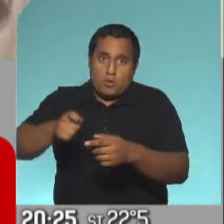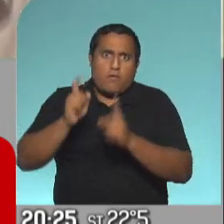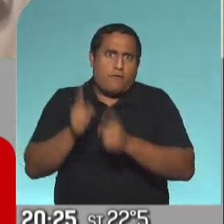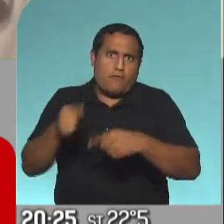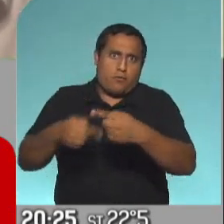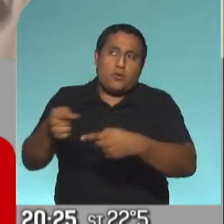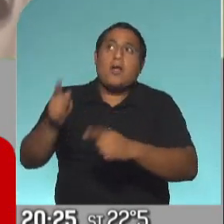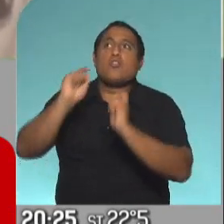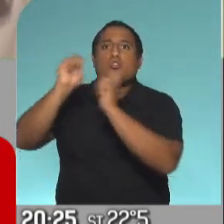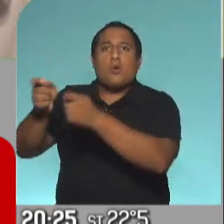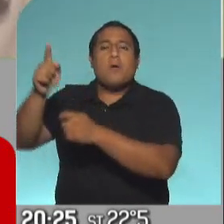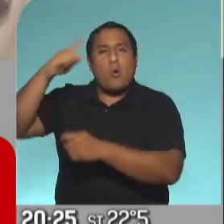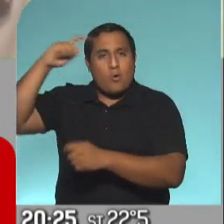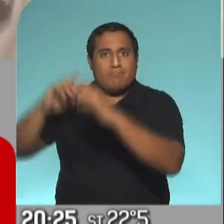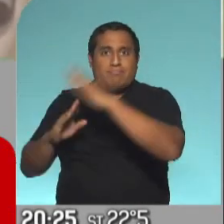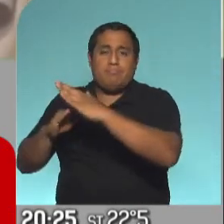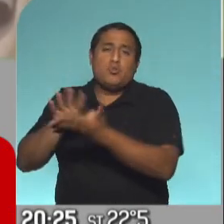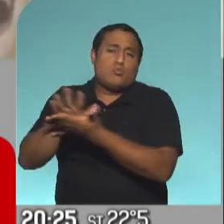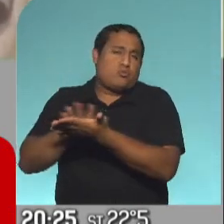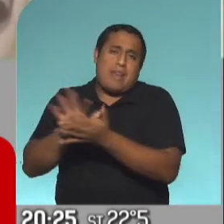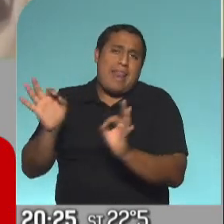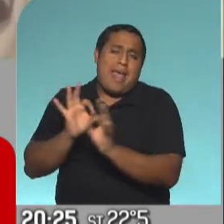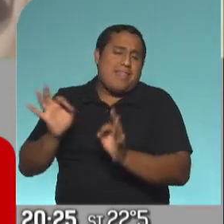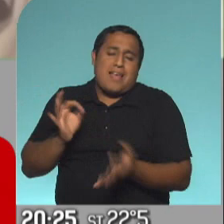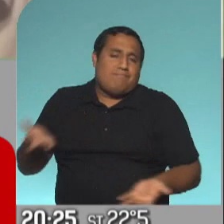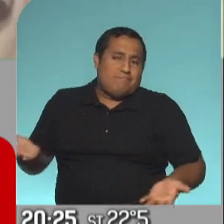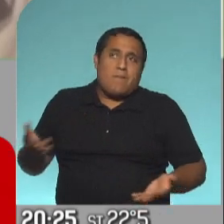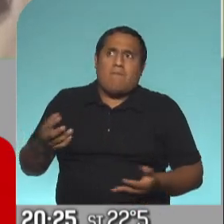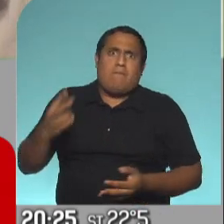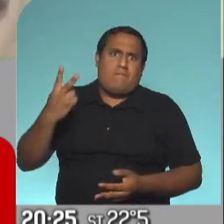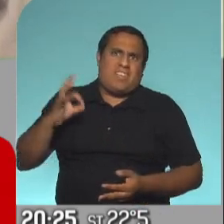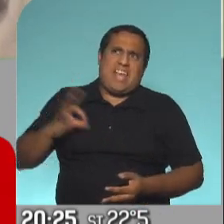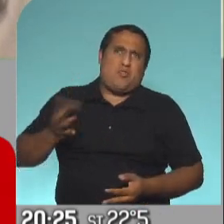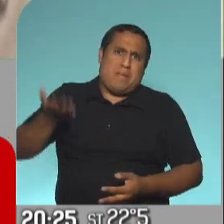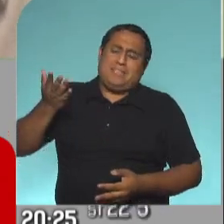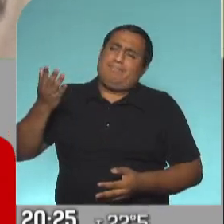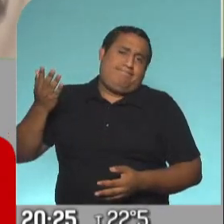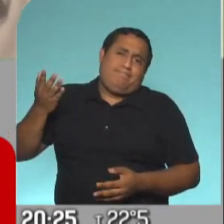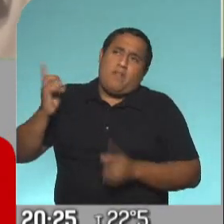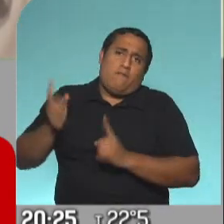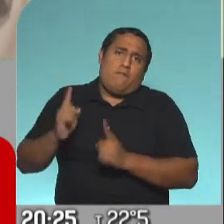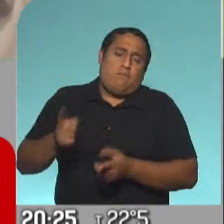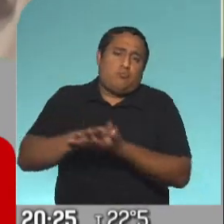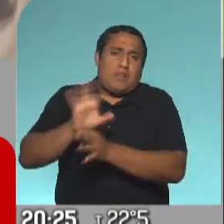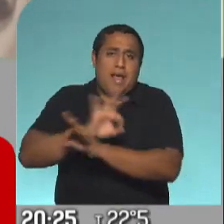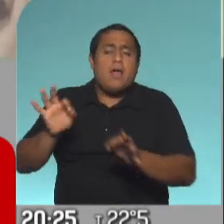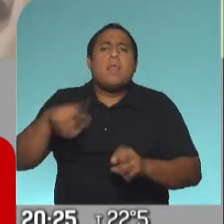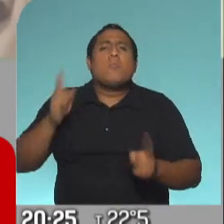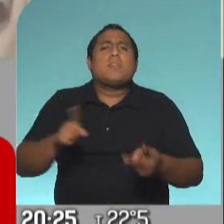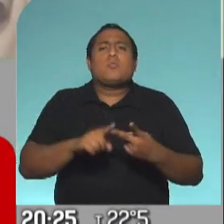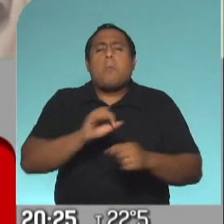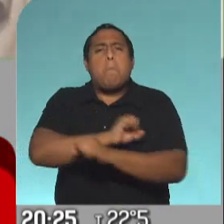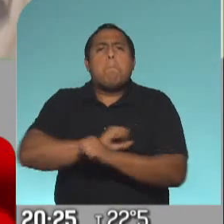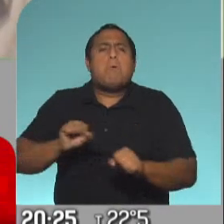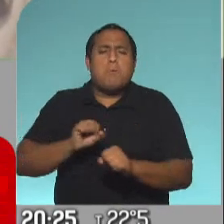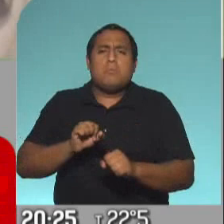nunca se resolvió, pasaron también veintitantos años y tampoco se resolvió. Y en el caso de las explosiones es una causa que va atada a la